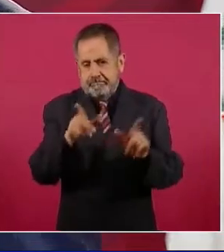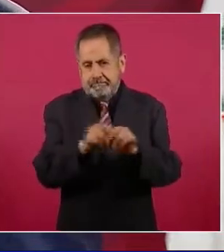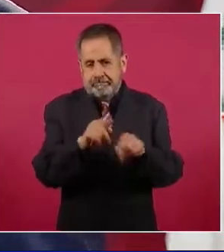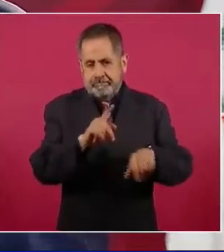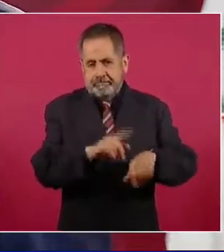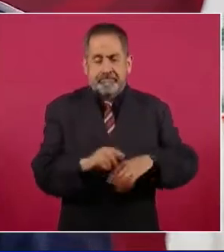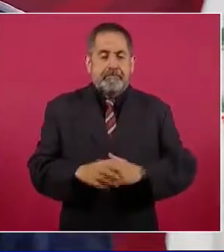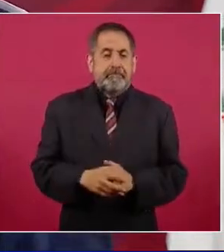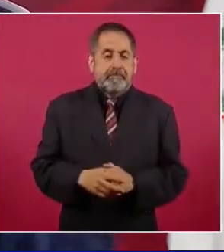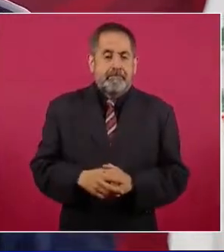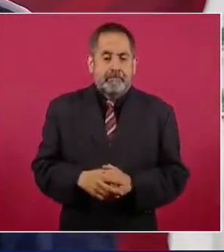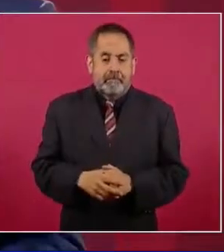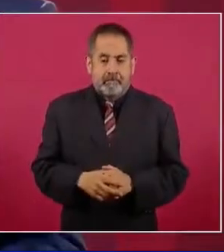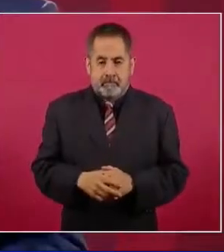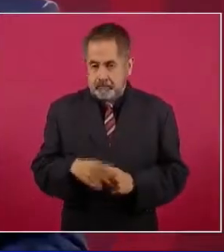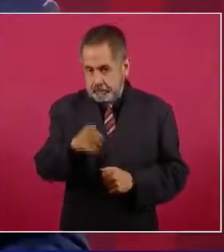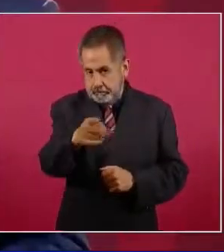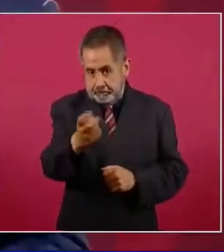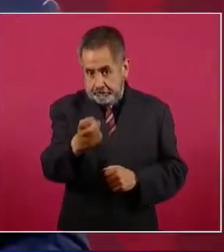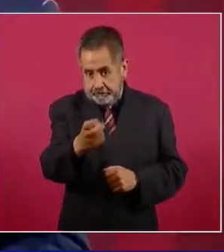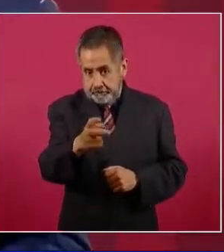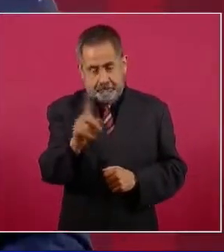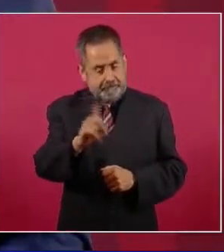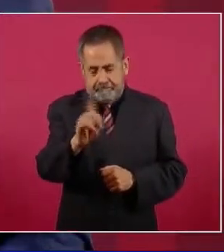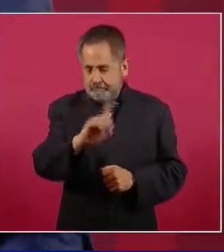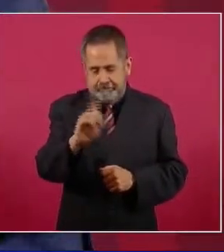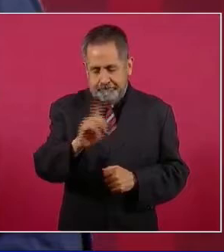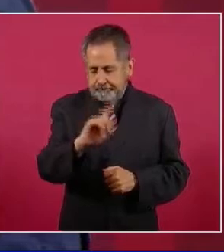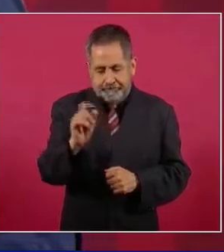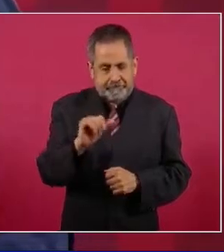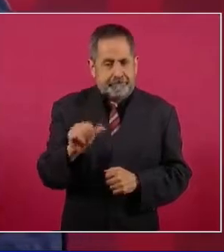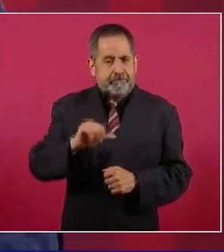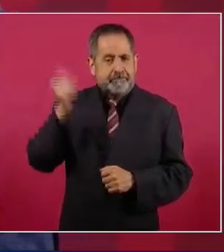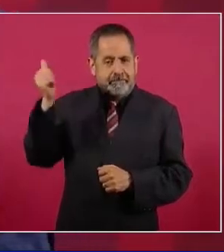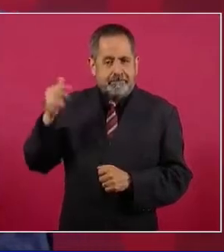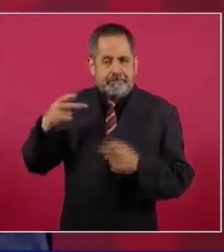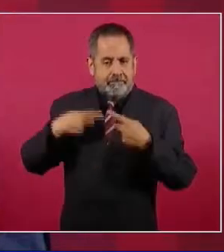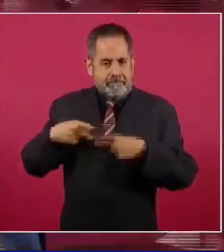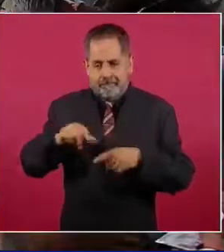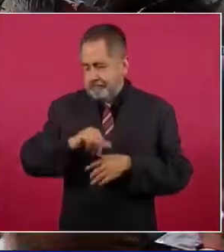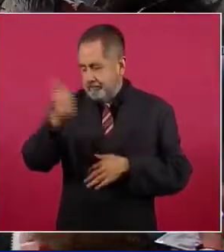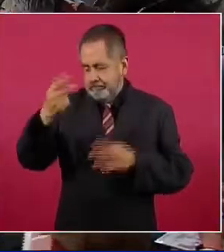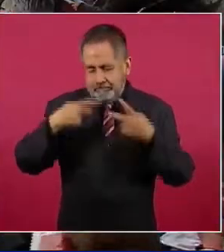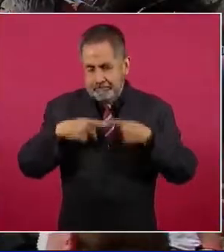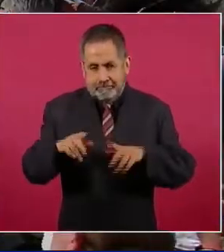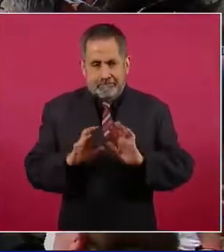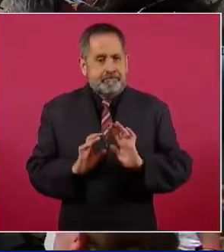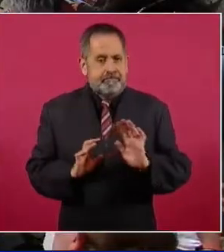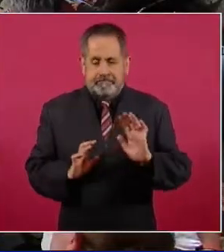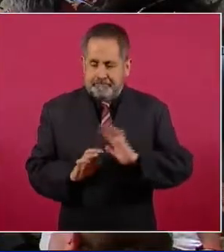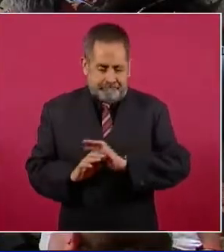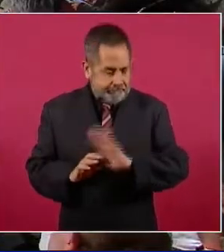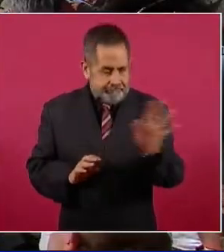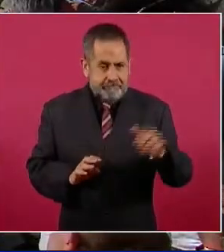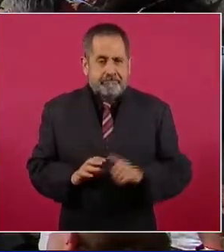Ese es otro asunto, no es el caso de Ricardo Salinas. Es otra persona. Todos